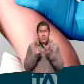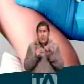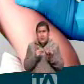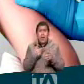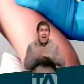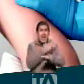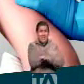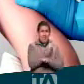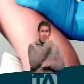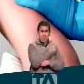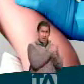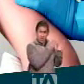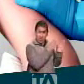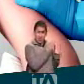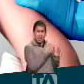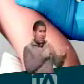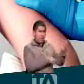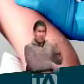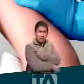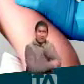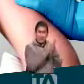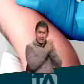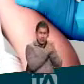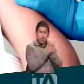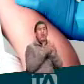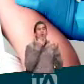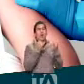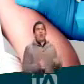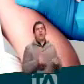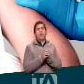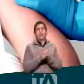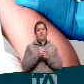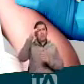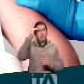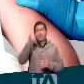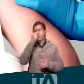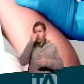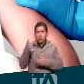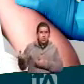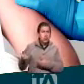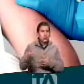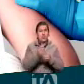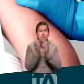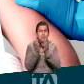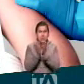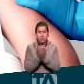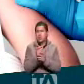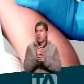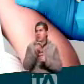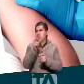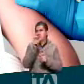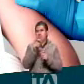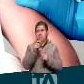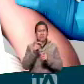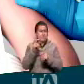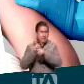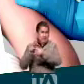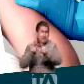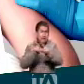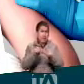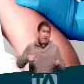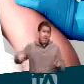en la fase cero, profesores, bomberos, militares, policías, recolectores de basura y personal de sectores